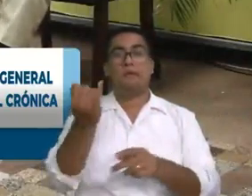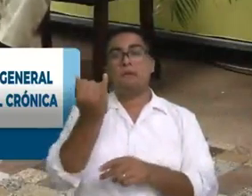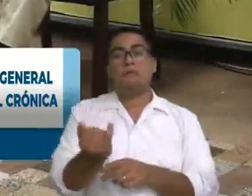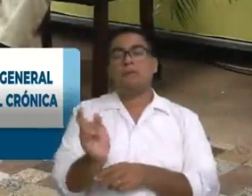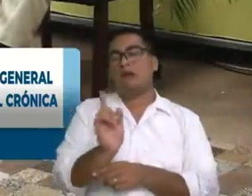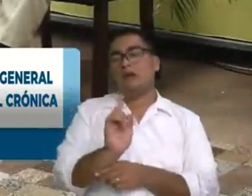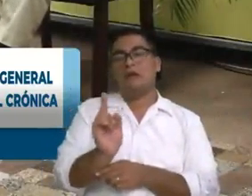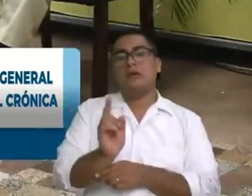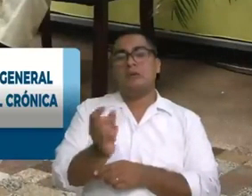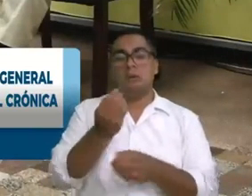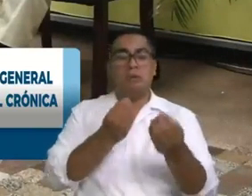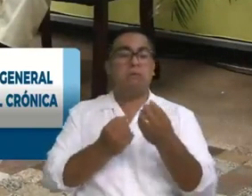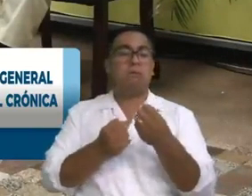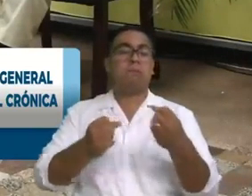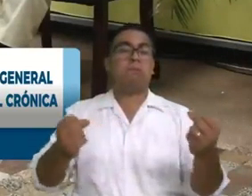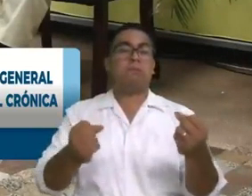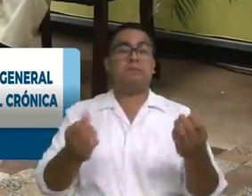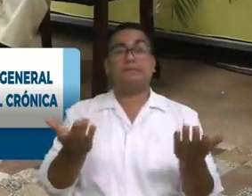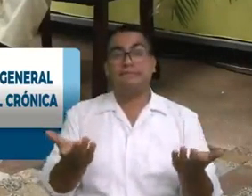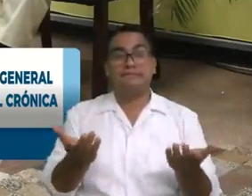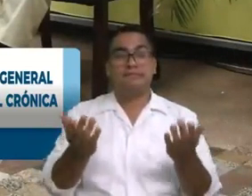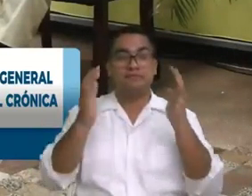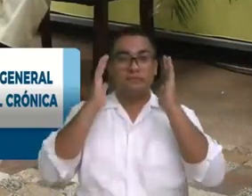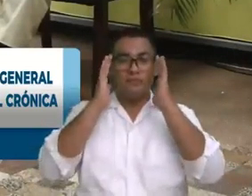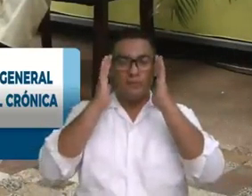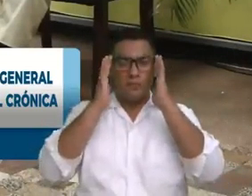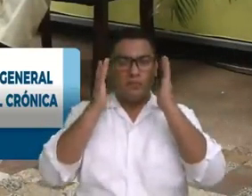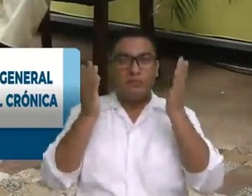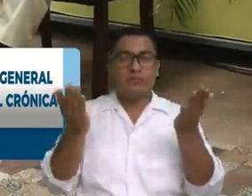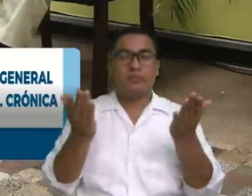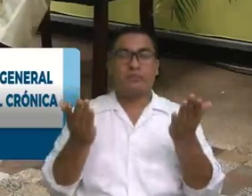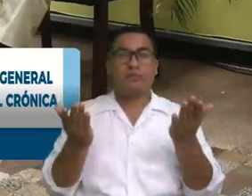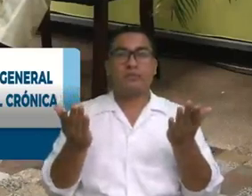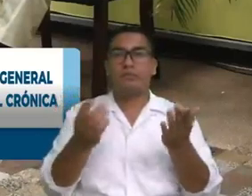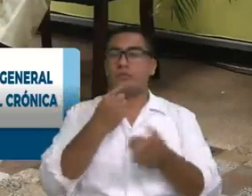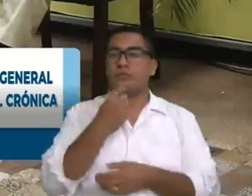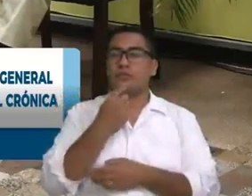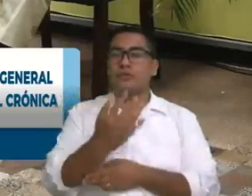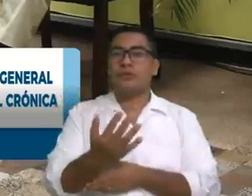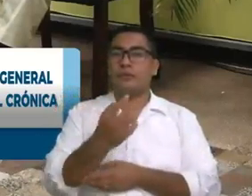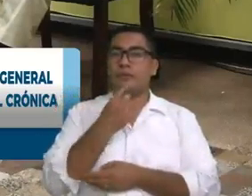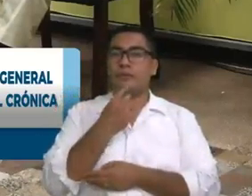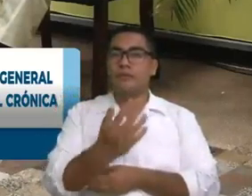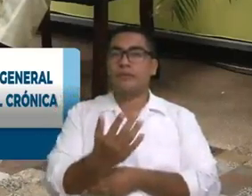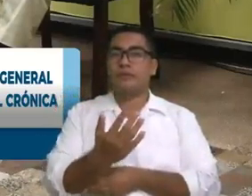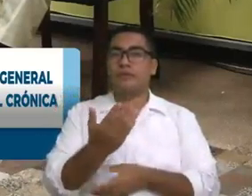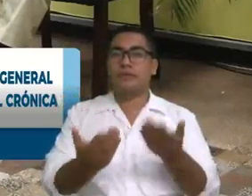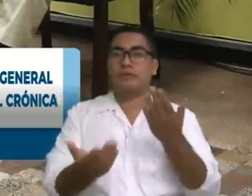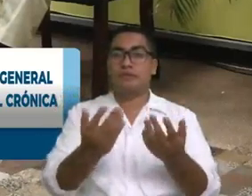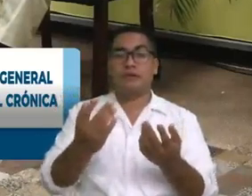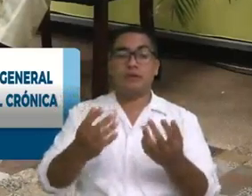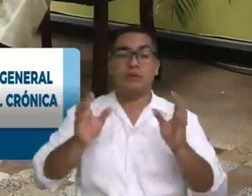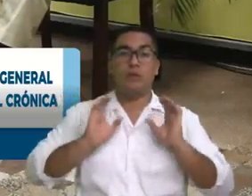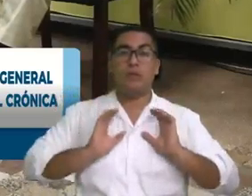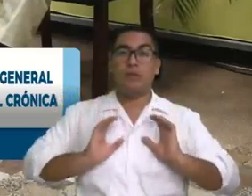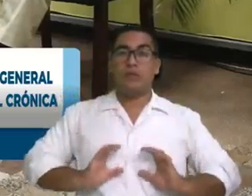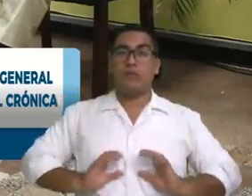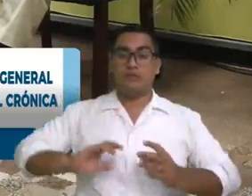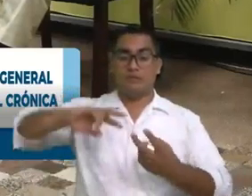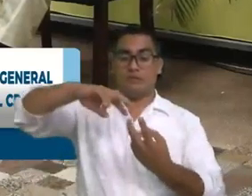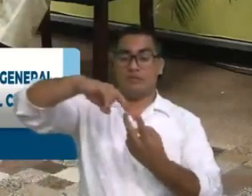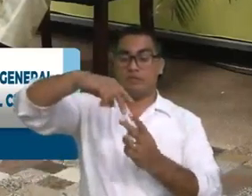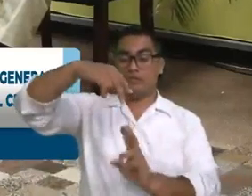mucho, suben. Bueno, en ese sentido... ¿Eso por qué se da? Bueno, tal puede ser la genética, ¿verdad? Puede